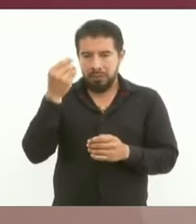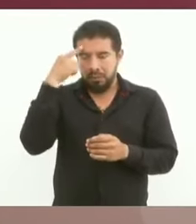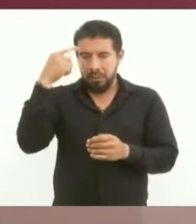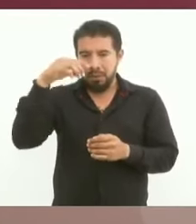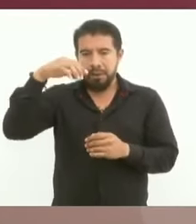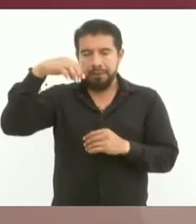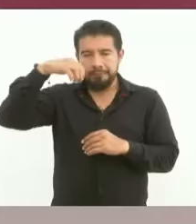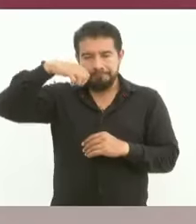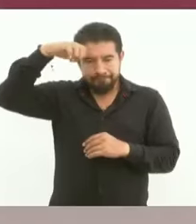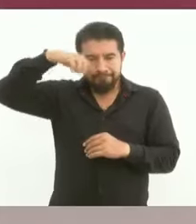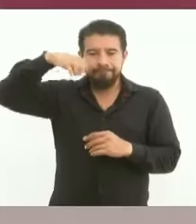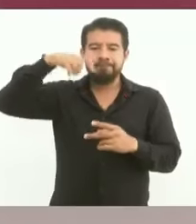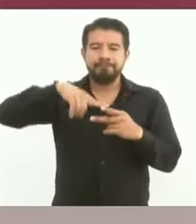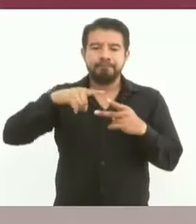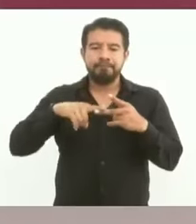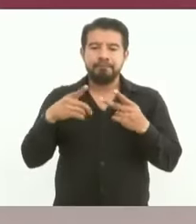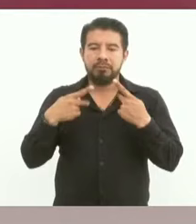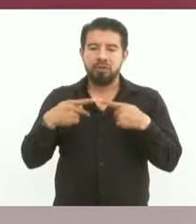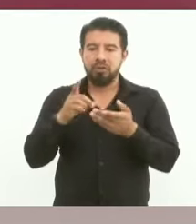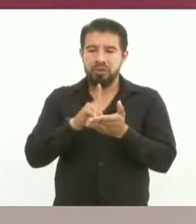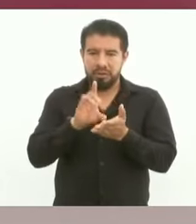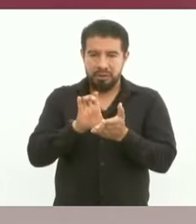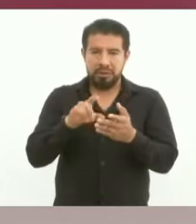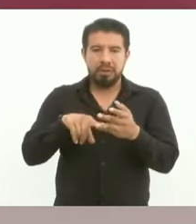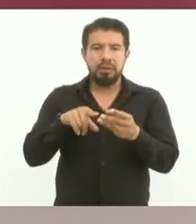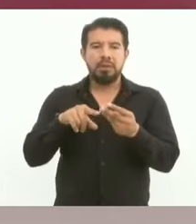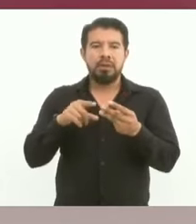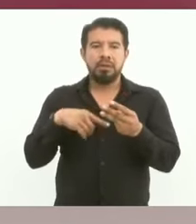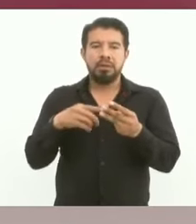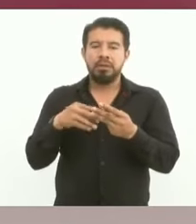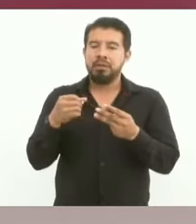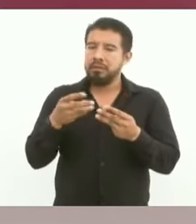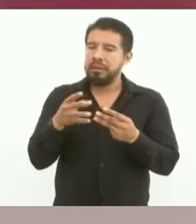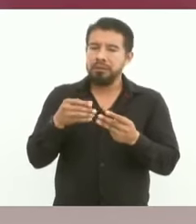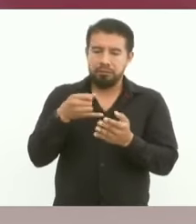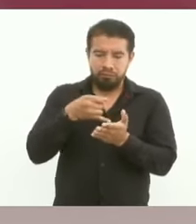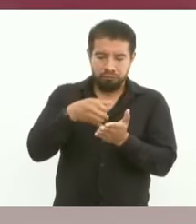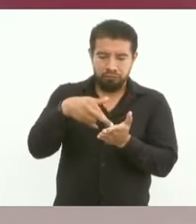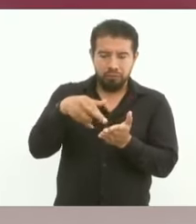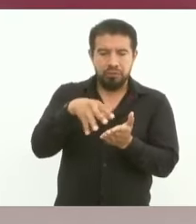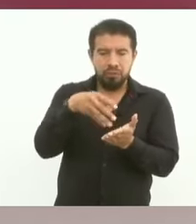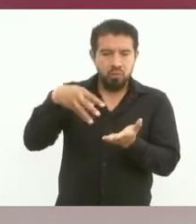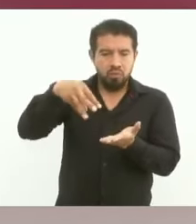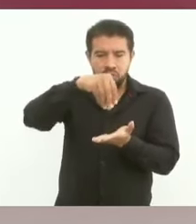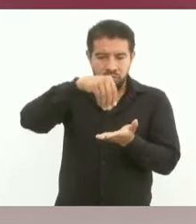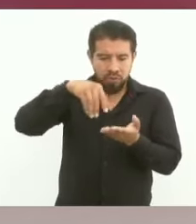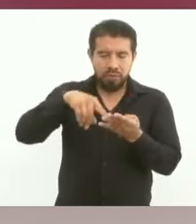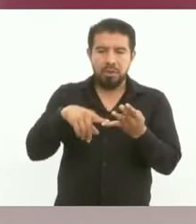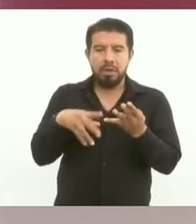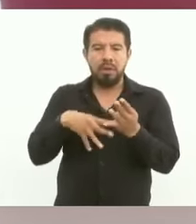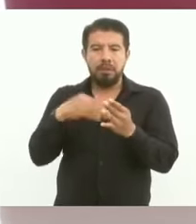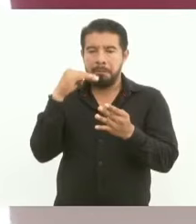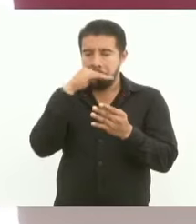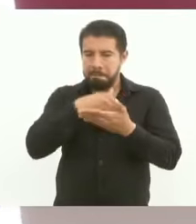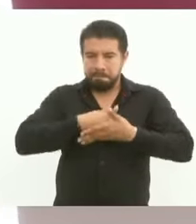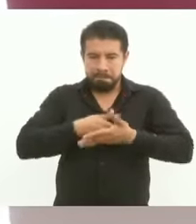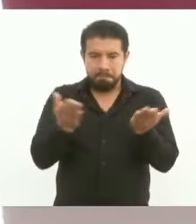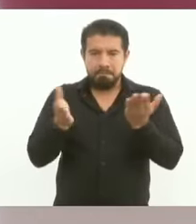con discapacidad, va a seguirse entregando el fertilizante gratuito, la producción para el